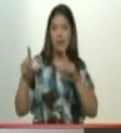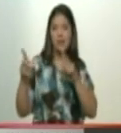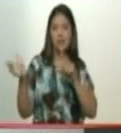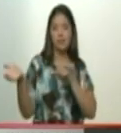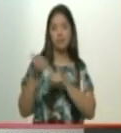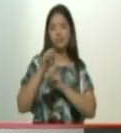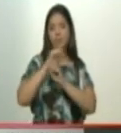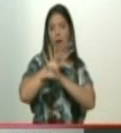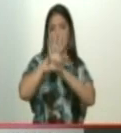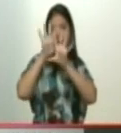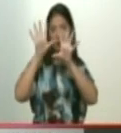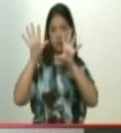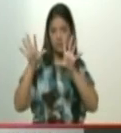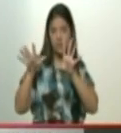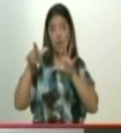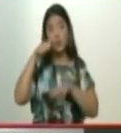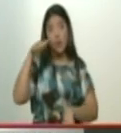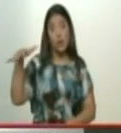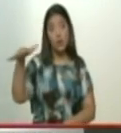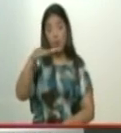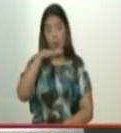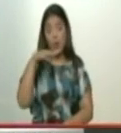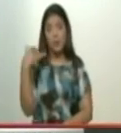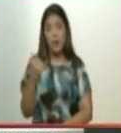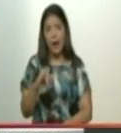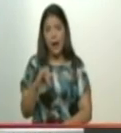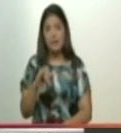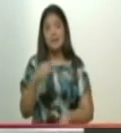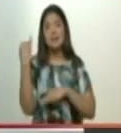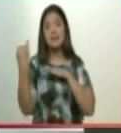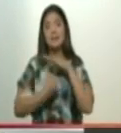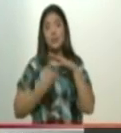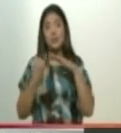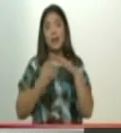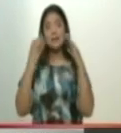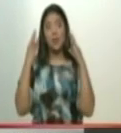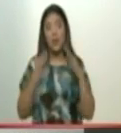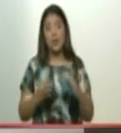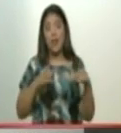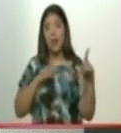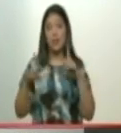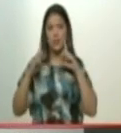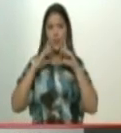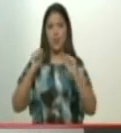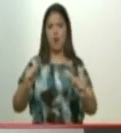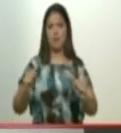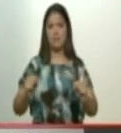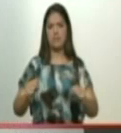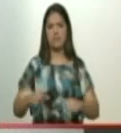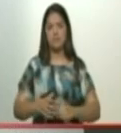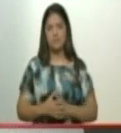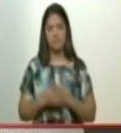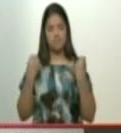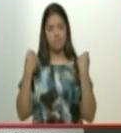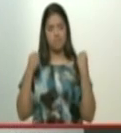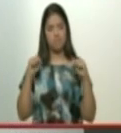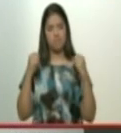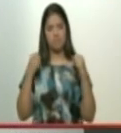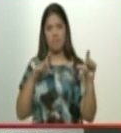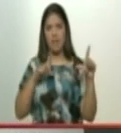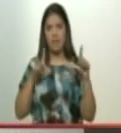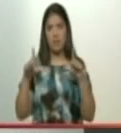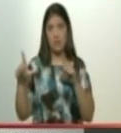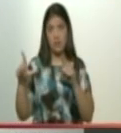esclarecer. Nuestro pueblo cuenta con organismos de seguridad capacitados, preparados, entrenados